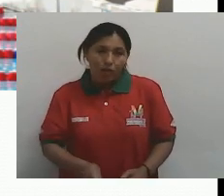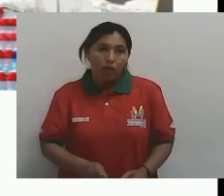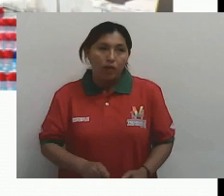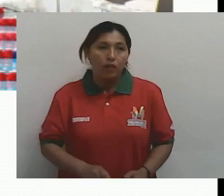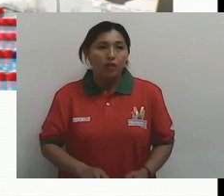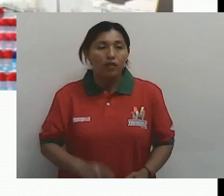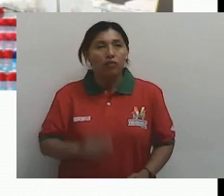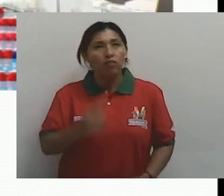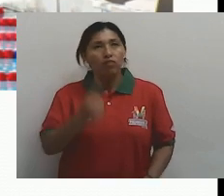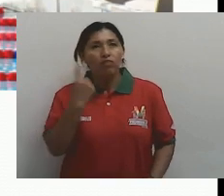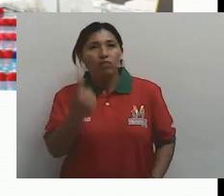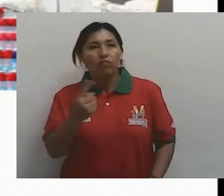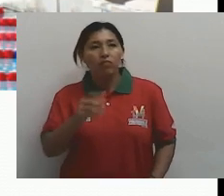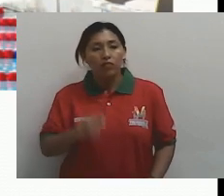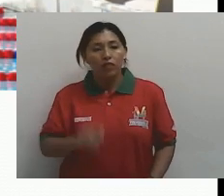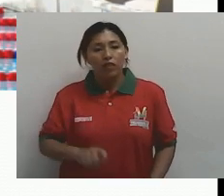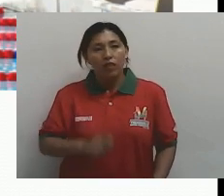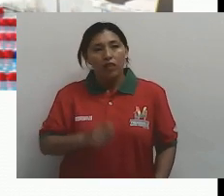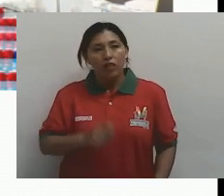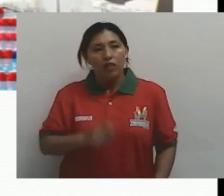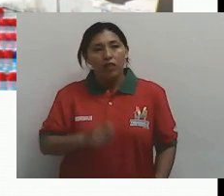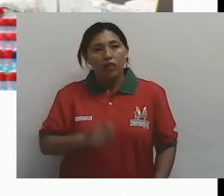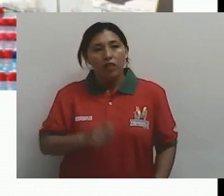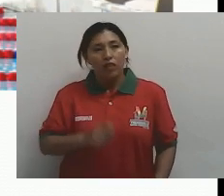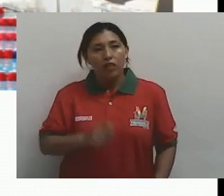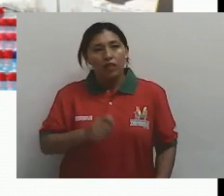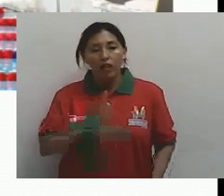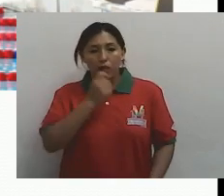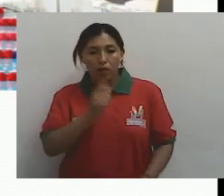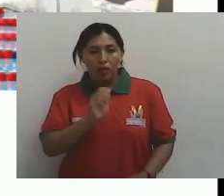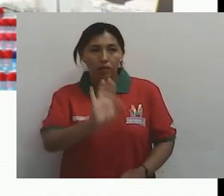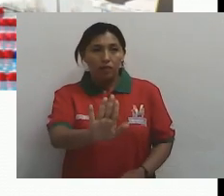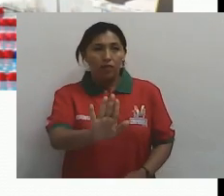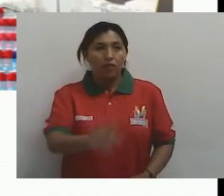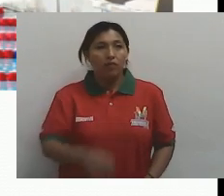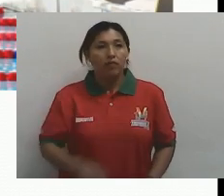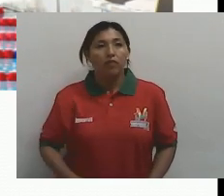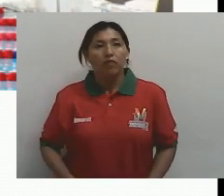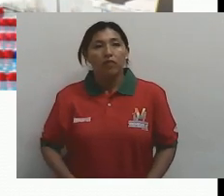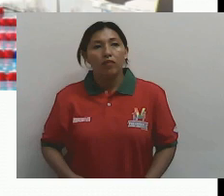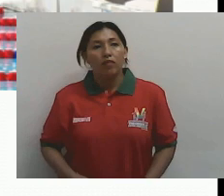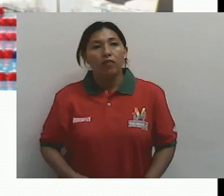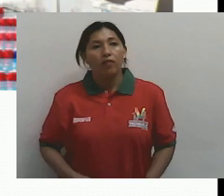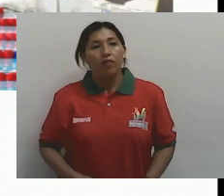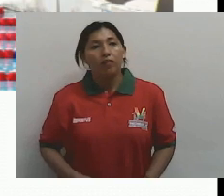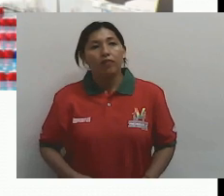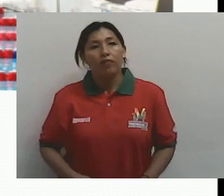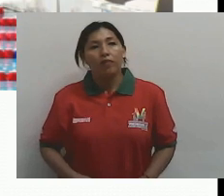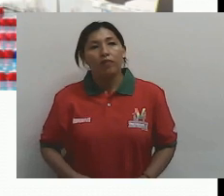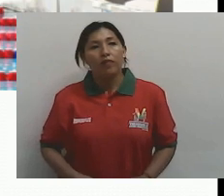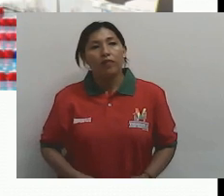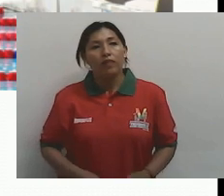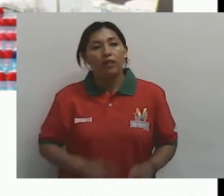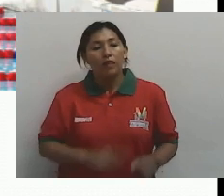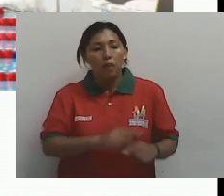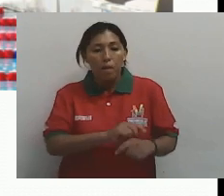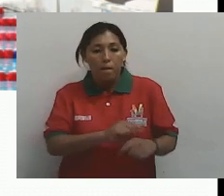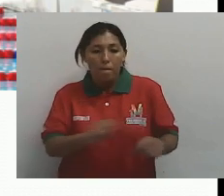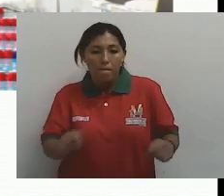juez principal siempre es el árbitro, ¿verdad? Quien tiene unas marcadas